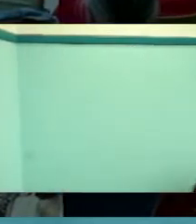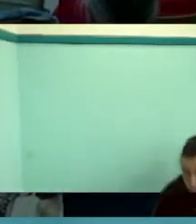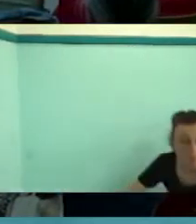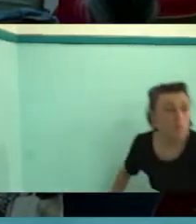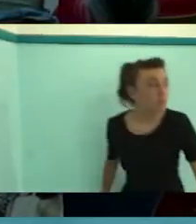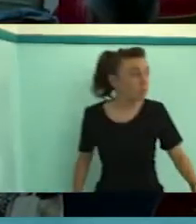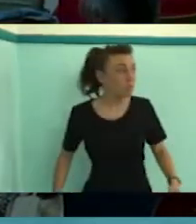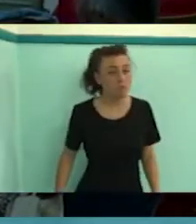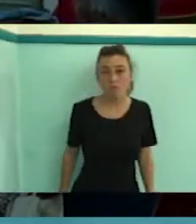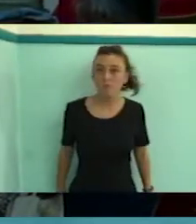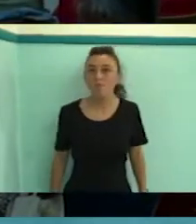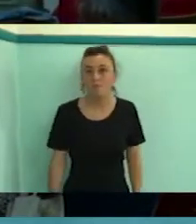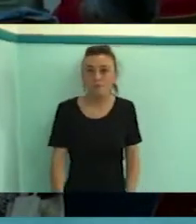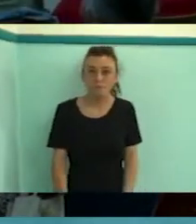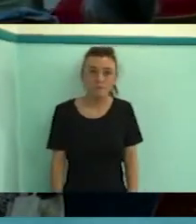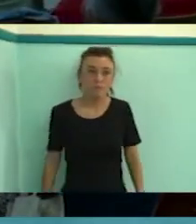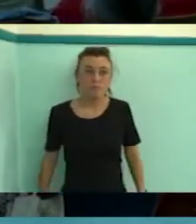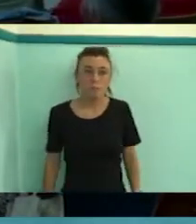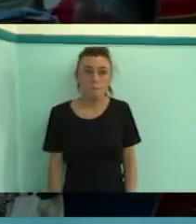quiere hablar mira